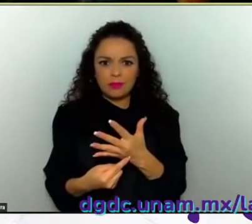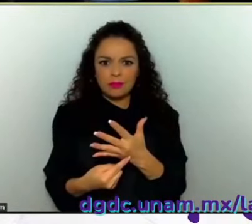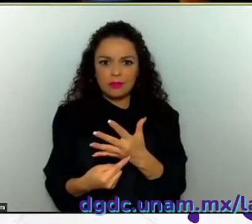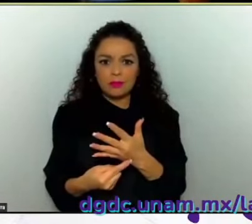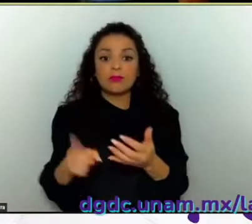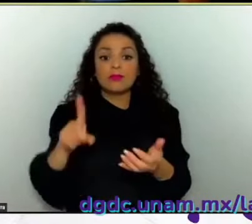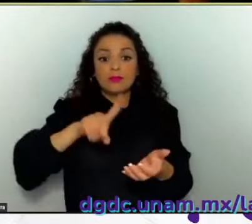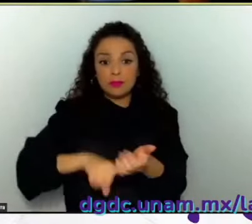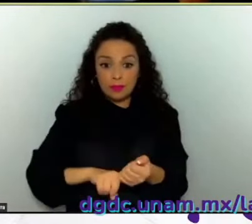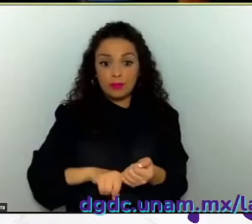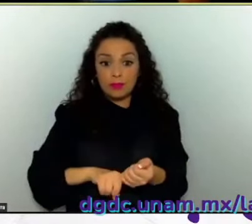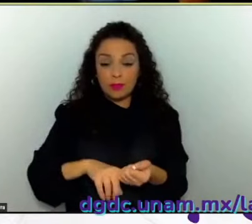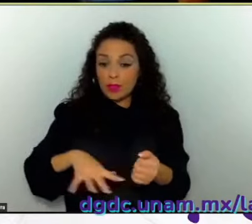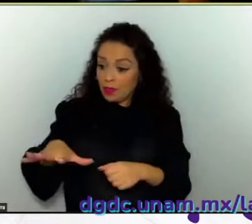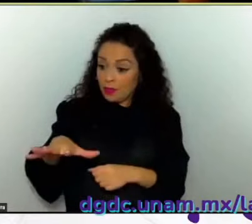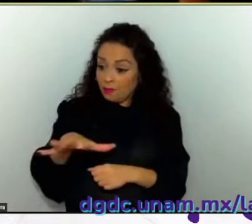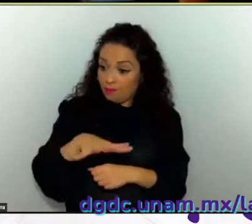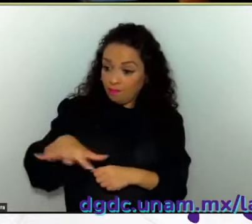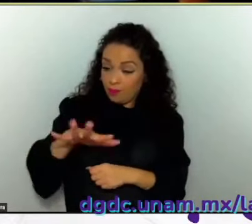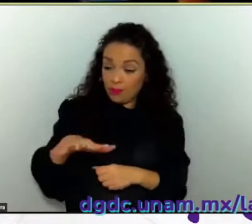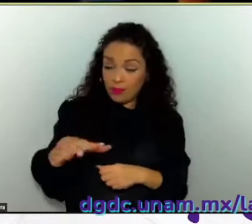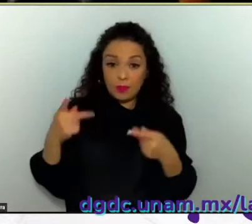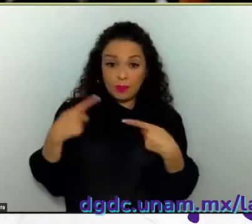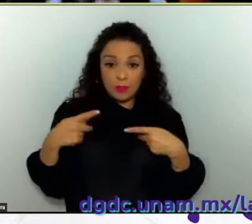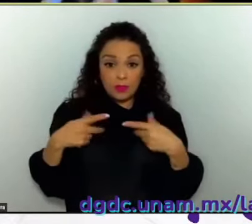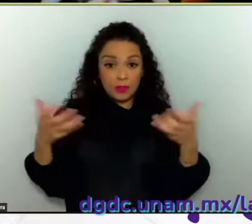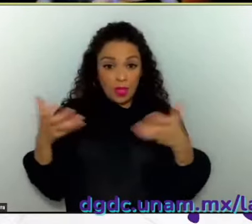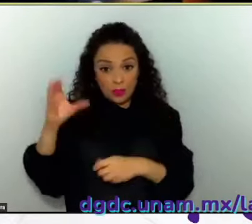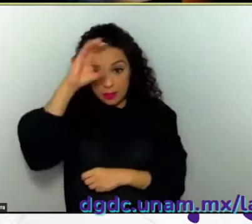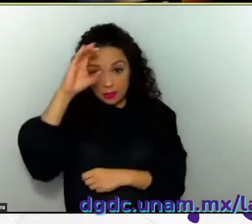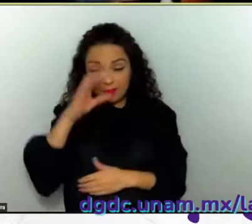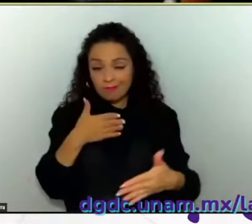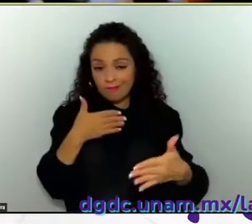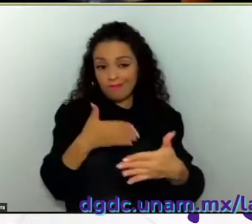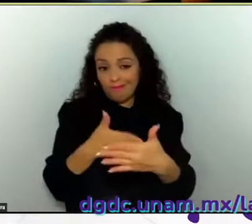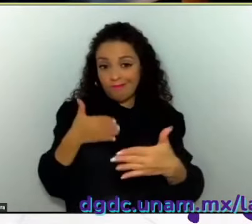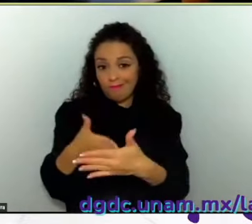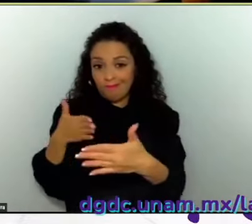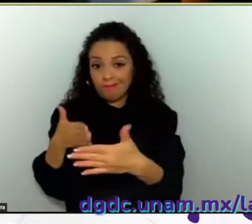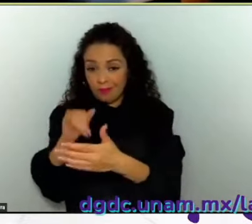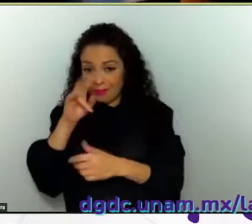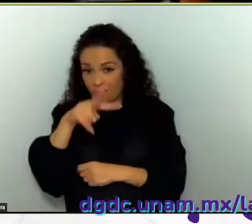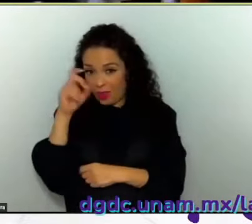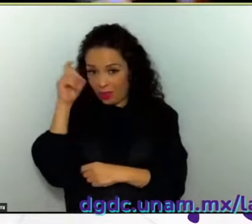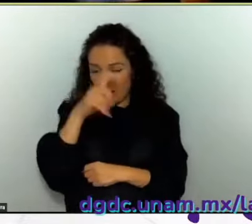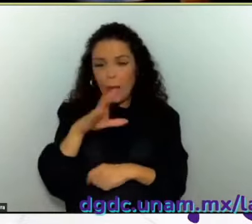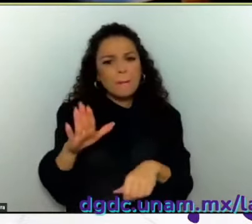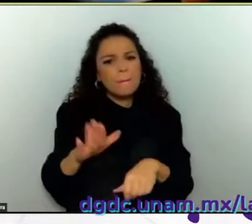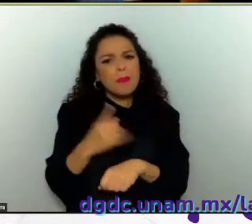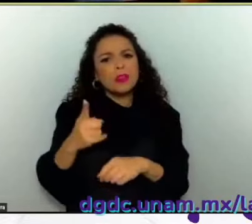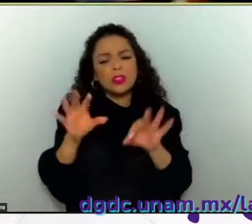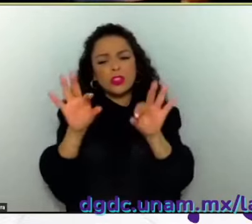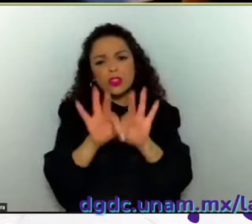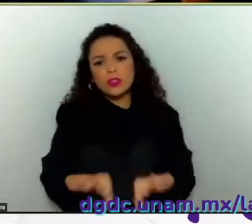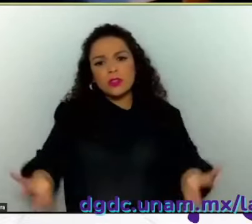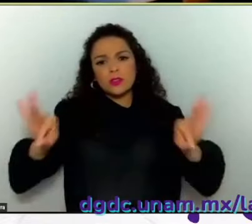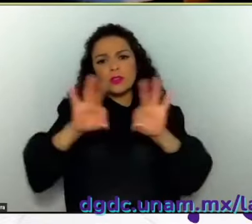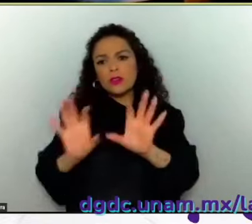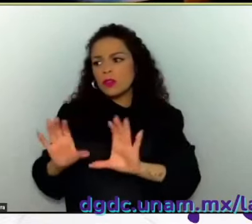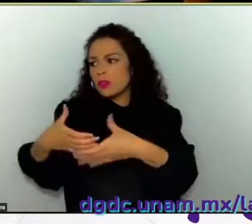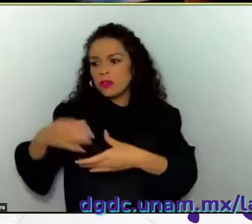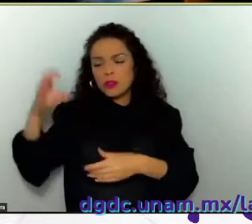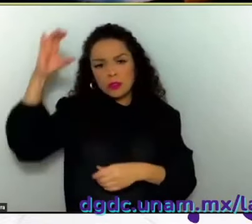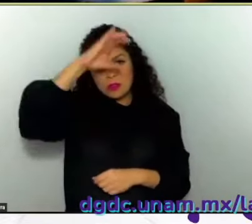las mismas personas que se dedican a hacer ciencia. Entonces, mi pregunta es, ¿por qué es importante que la comunidad científica